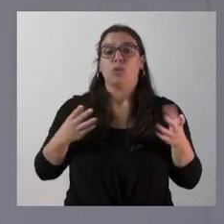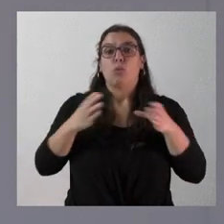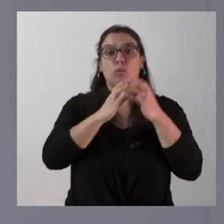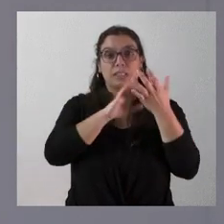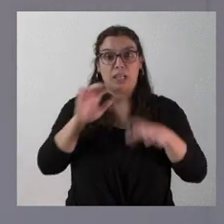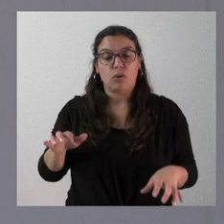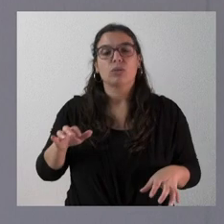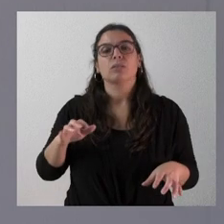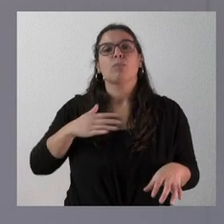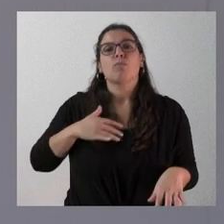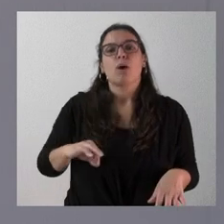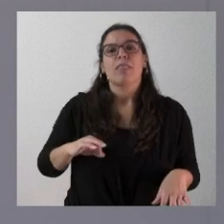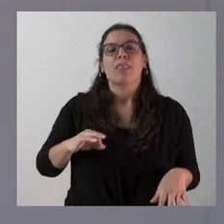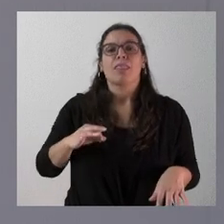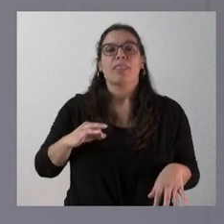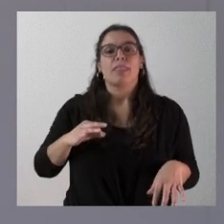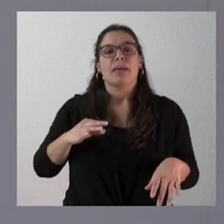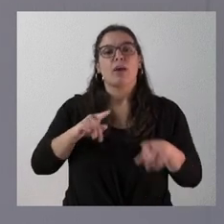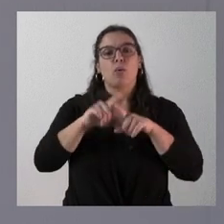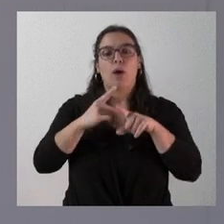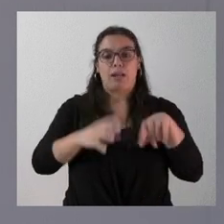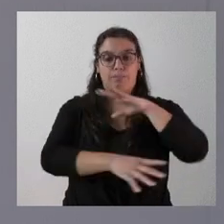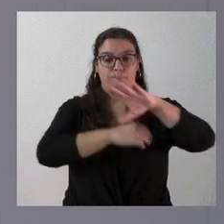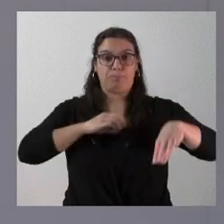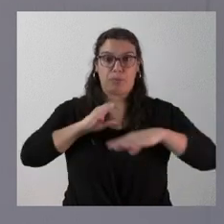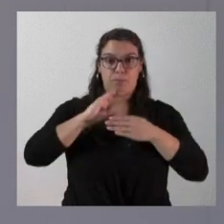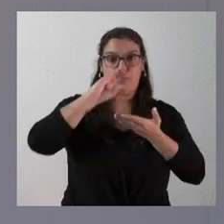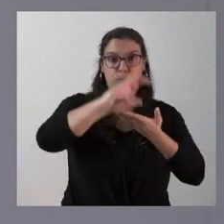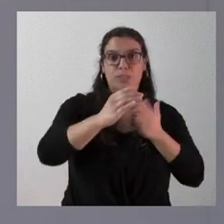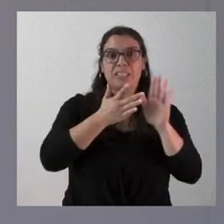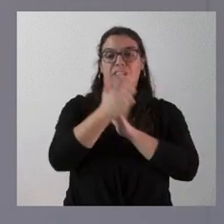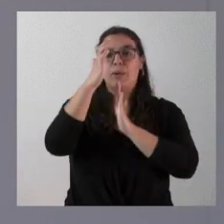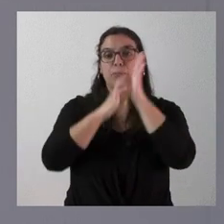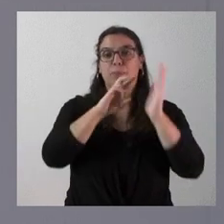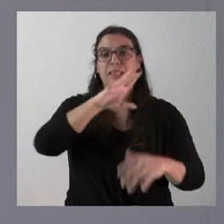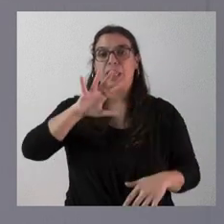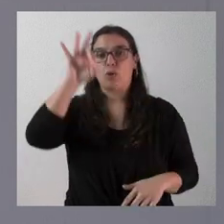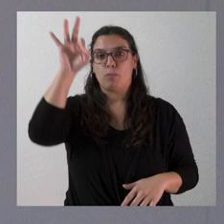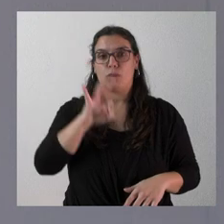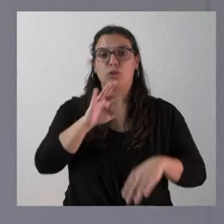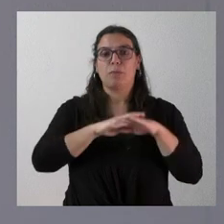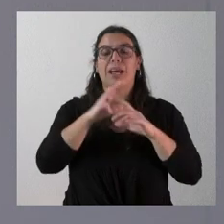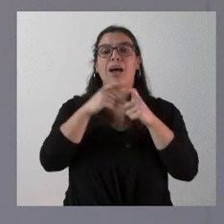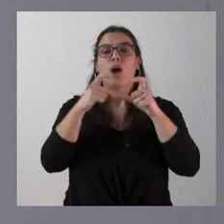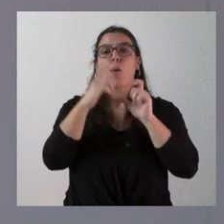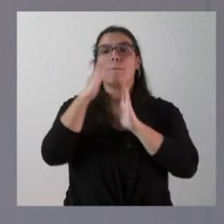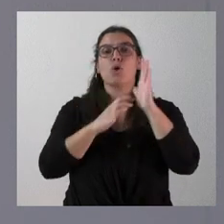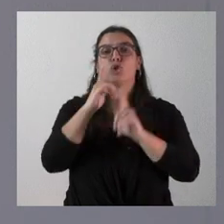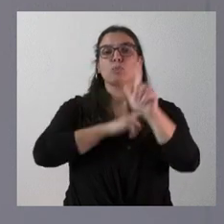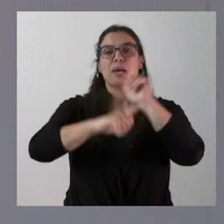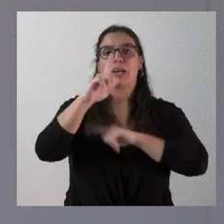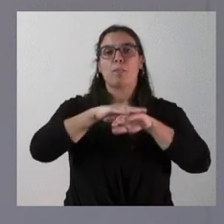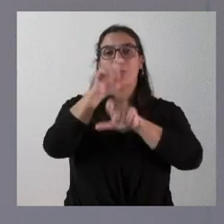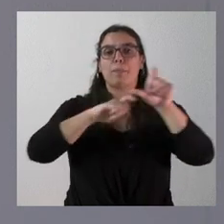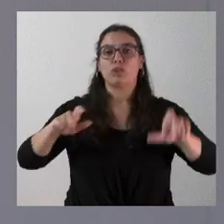Castilla y león va a poder aportar esta cantidad que supone como les digo una rebaja del 25% en el coste de los bonos de viajeros para Los